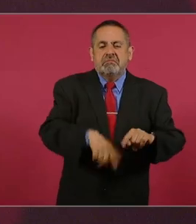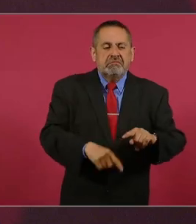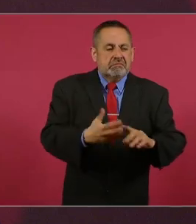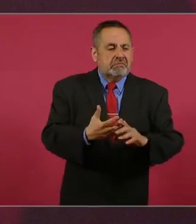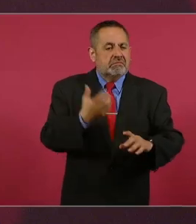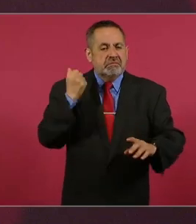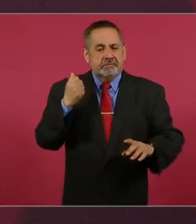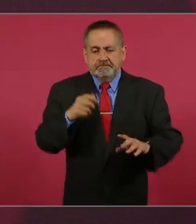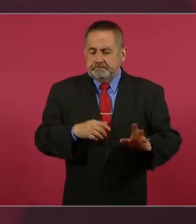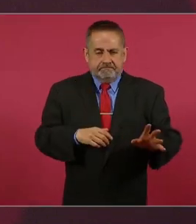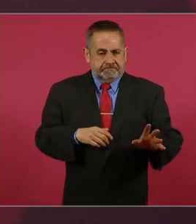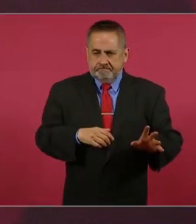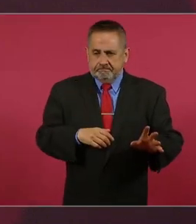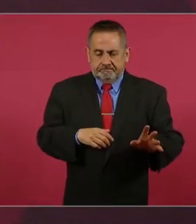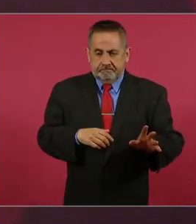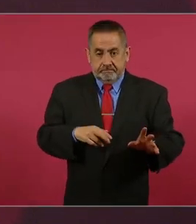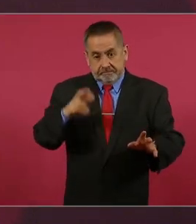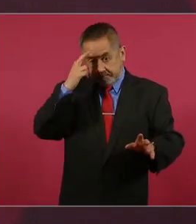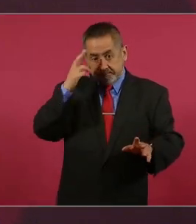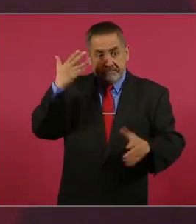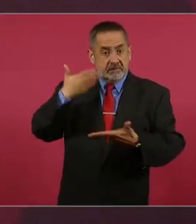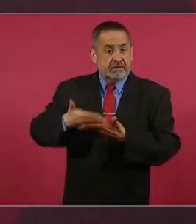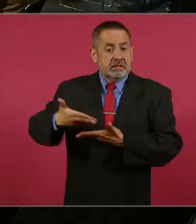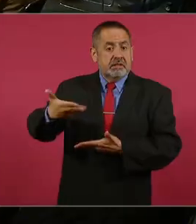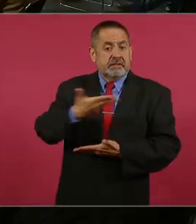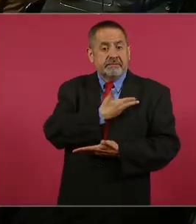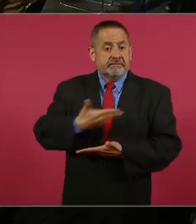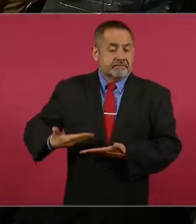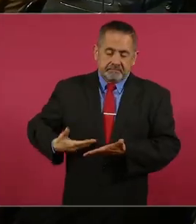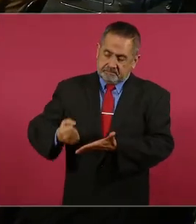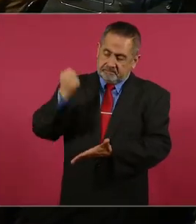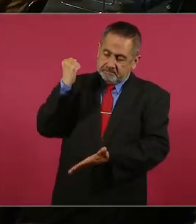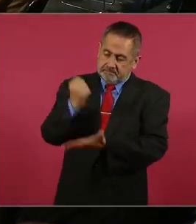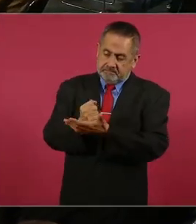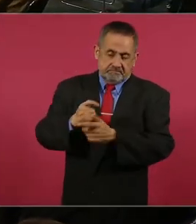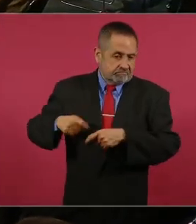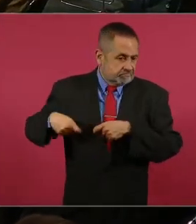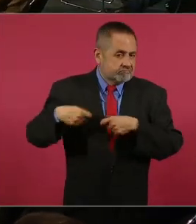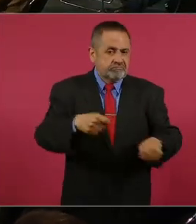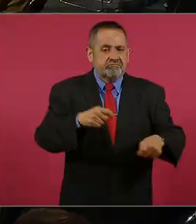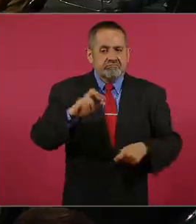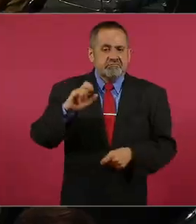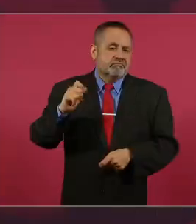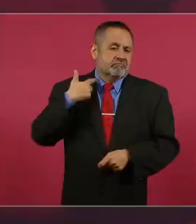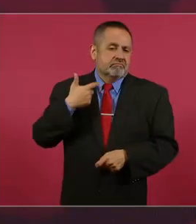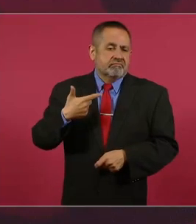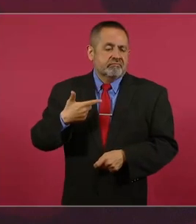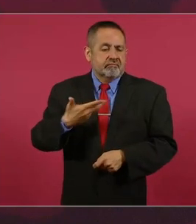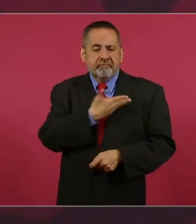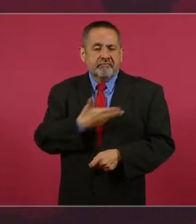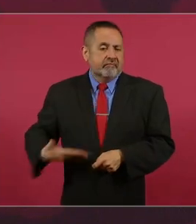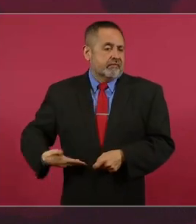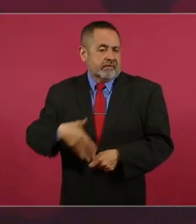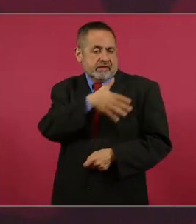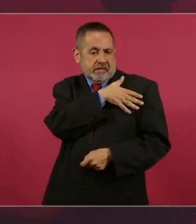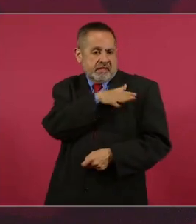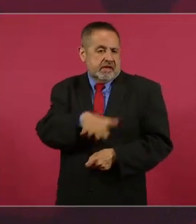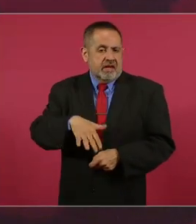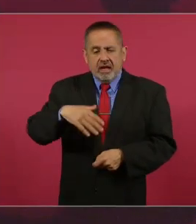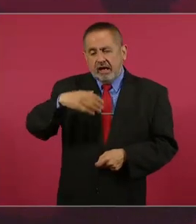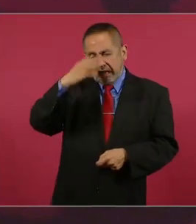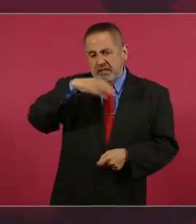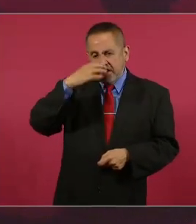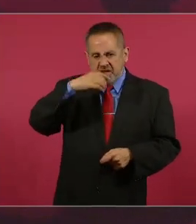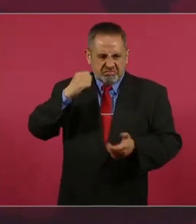la resolución presidencial que les otorgó el general Lázaro Cárdenas. Entonces, es